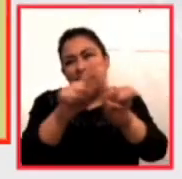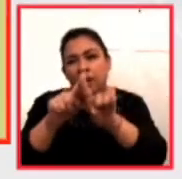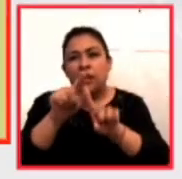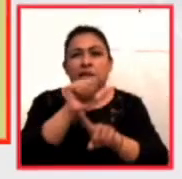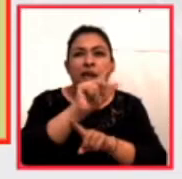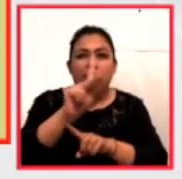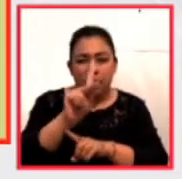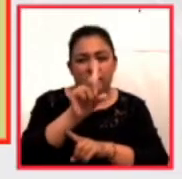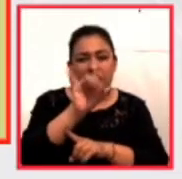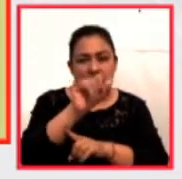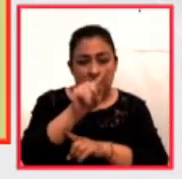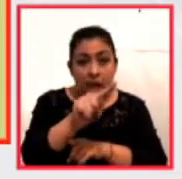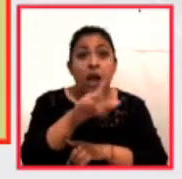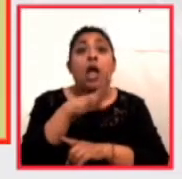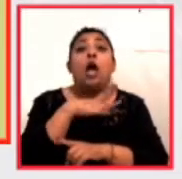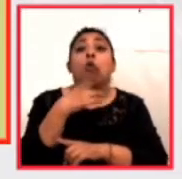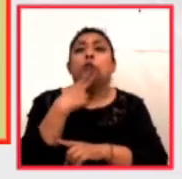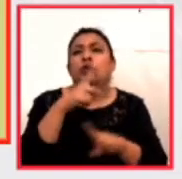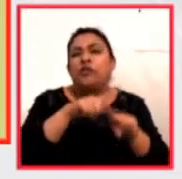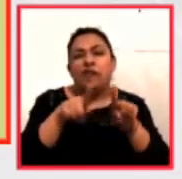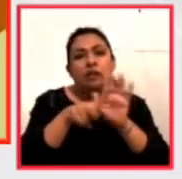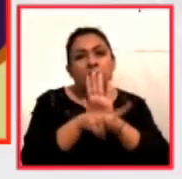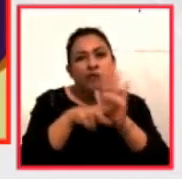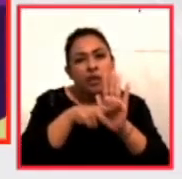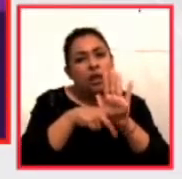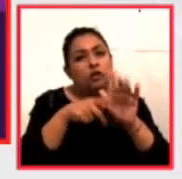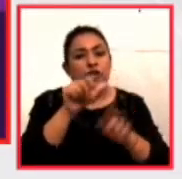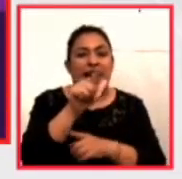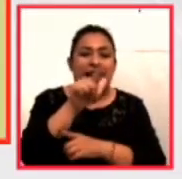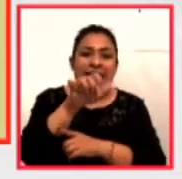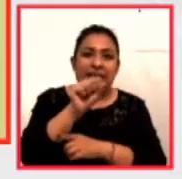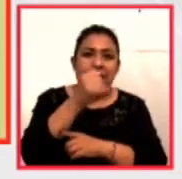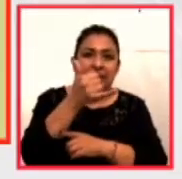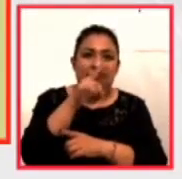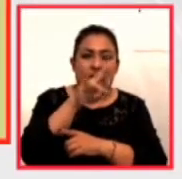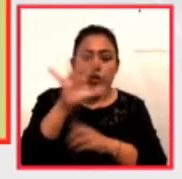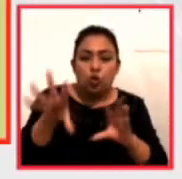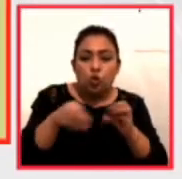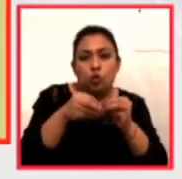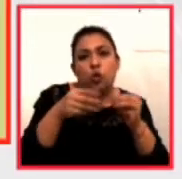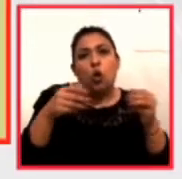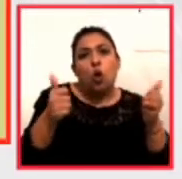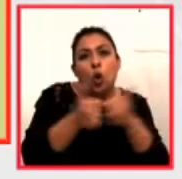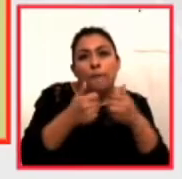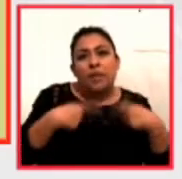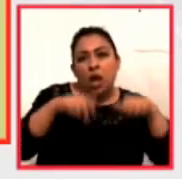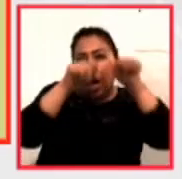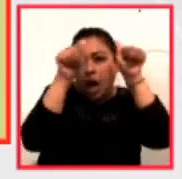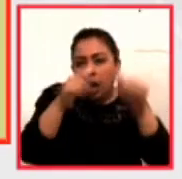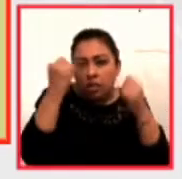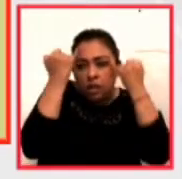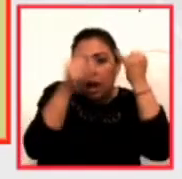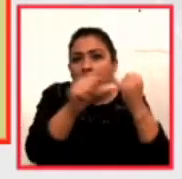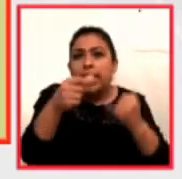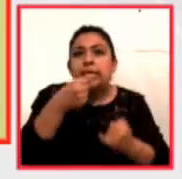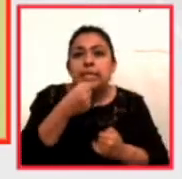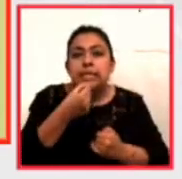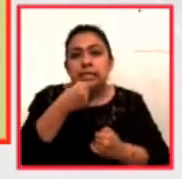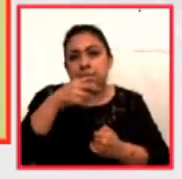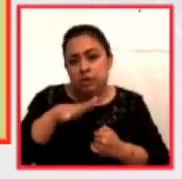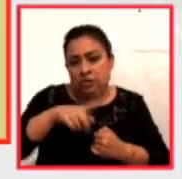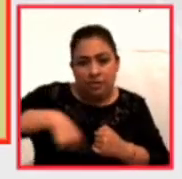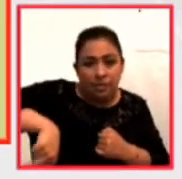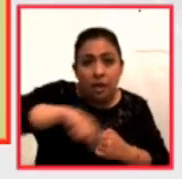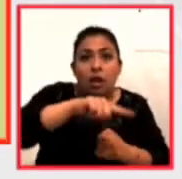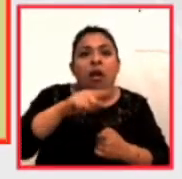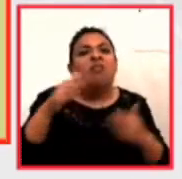plataformas digitales una serie de cápsulas que Alas y Raíces realizó en colaboración con artistas y creadores para los niños y niñas que